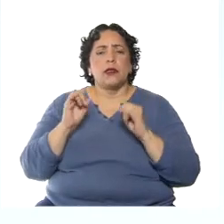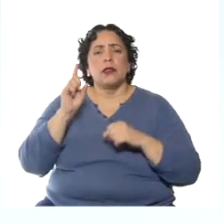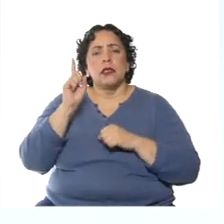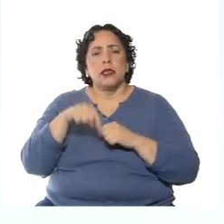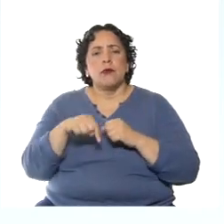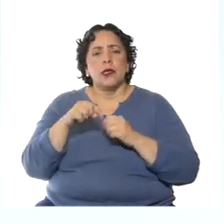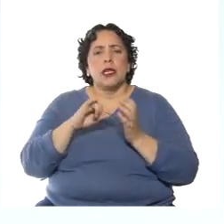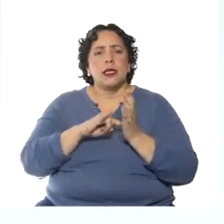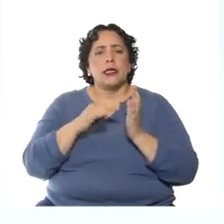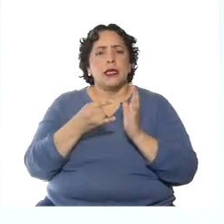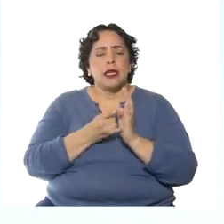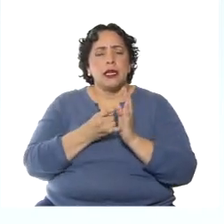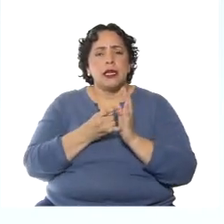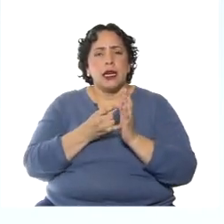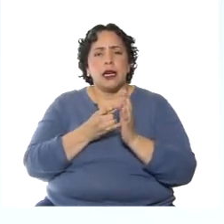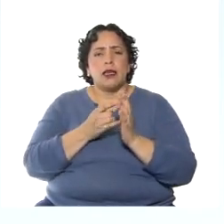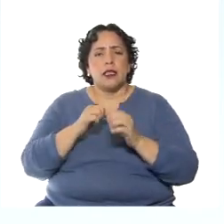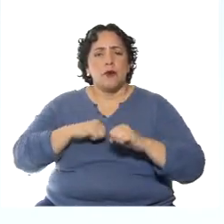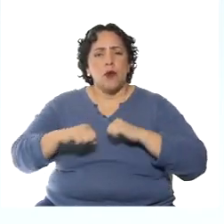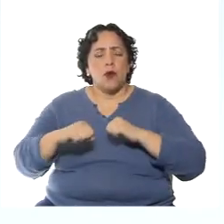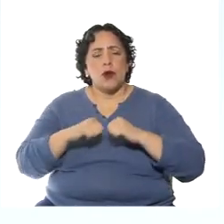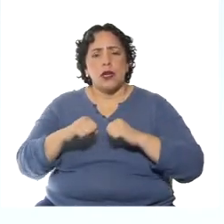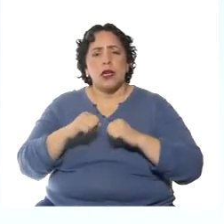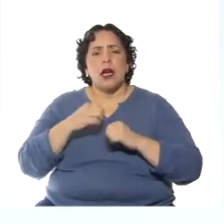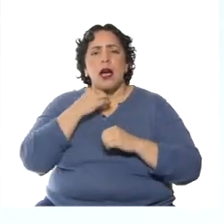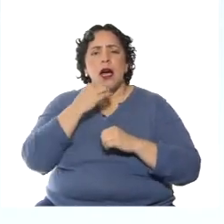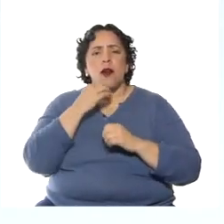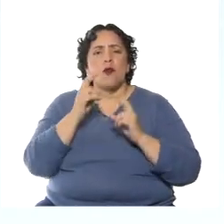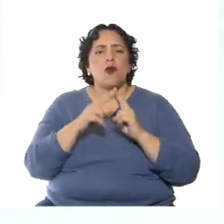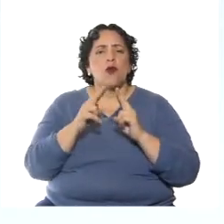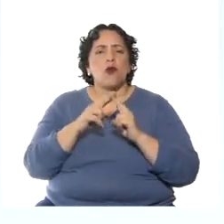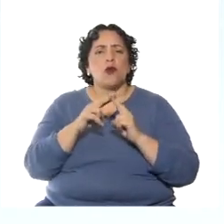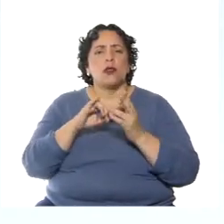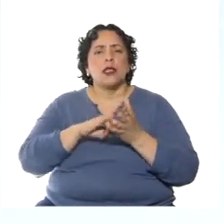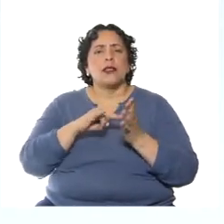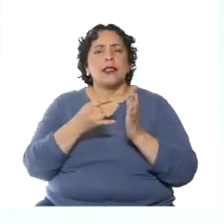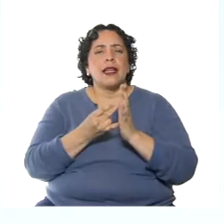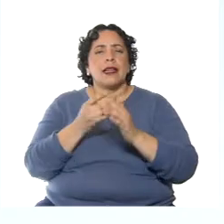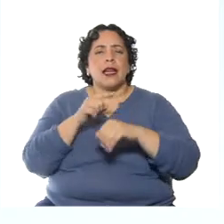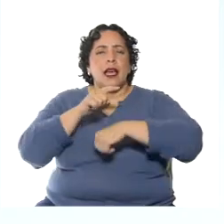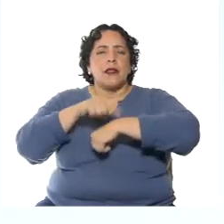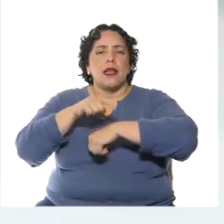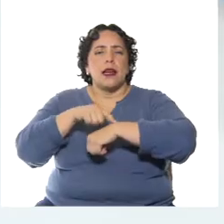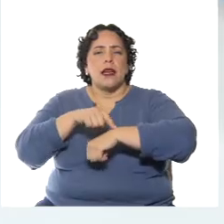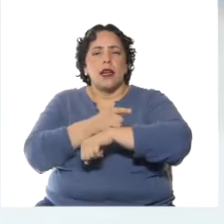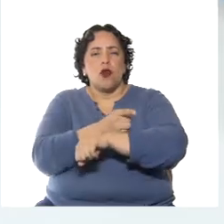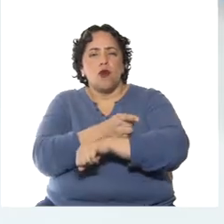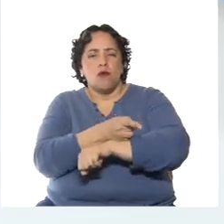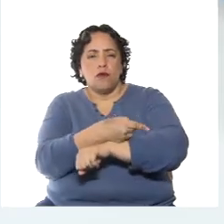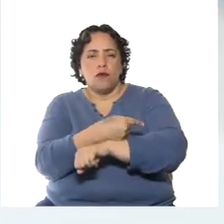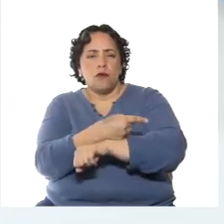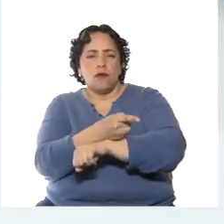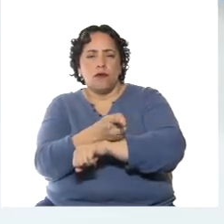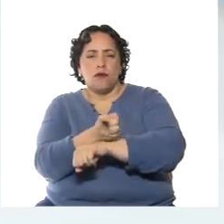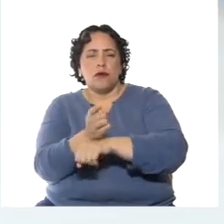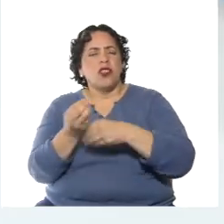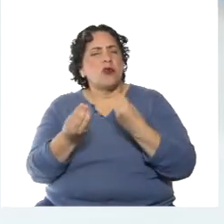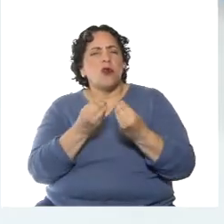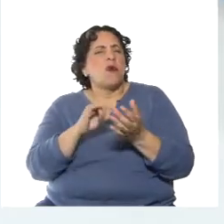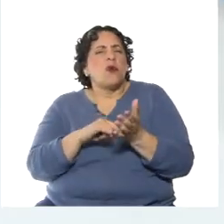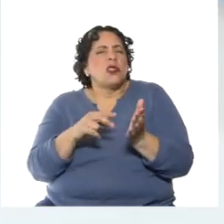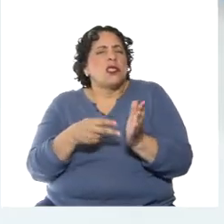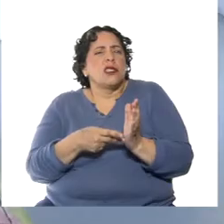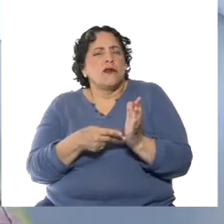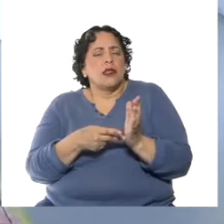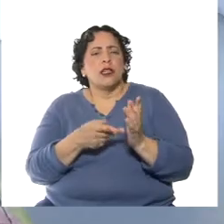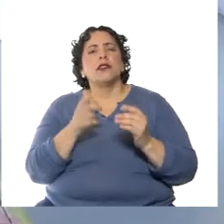eso, las técnicas de orientación y movilidad abordan algo que se conoce como la técnica del reloj. ¿Podrías explicarnos un poco cómo es esa técnica de